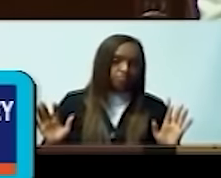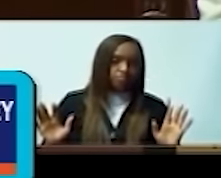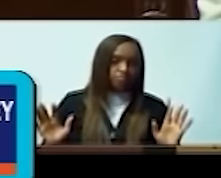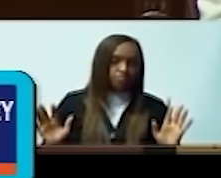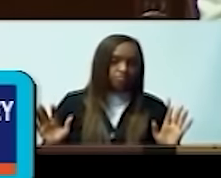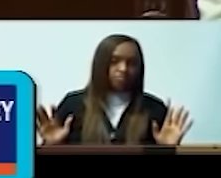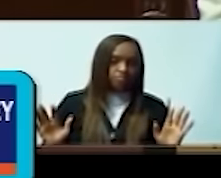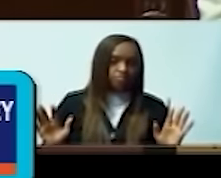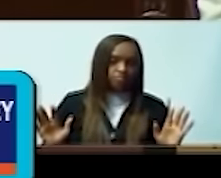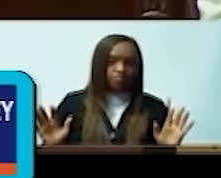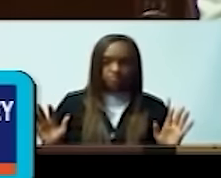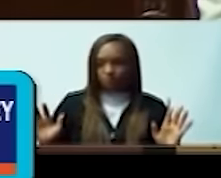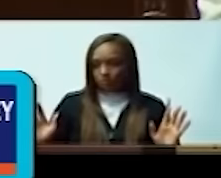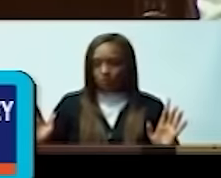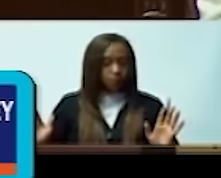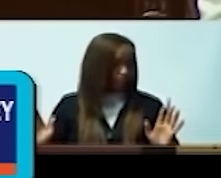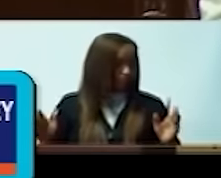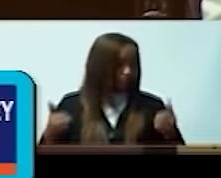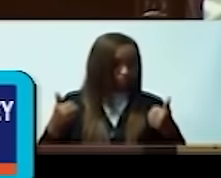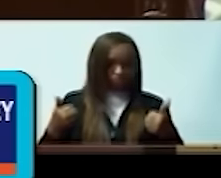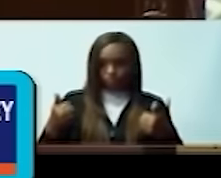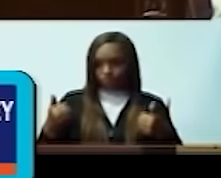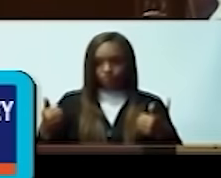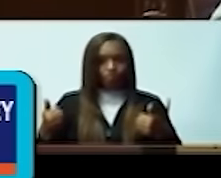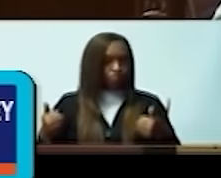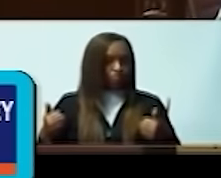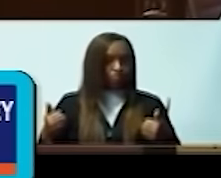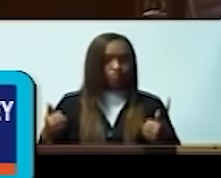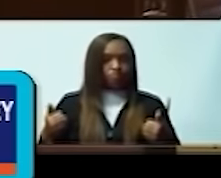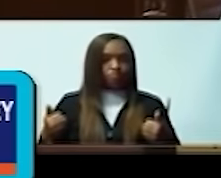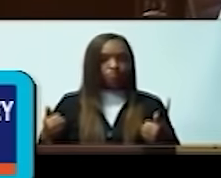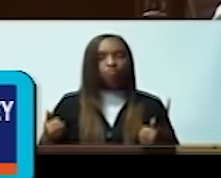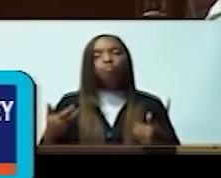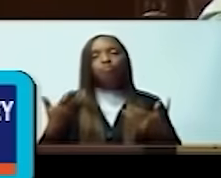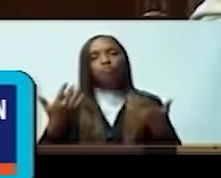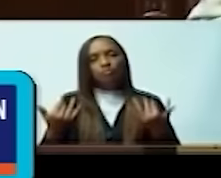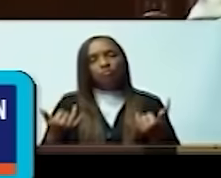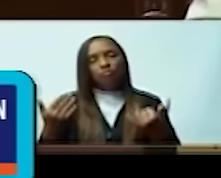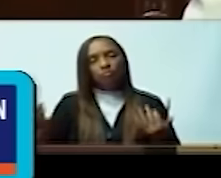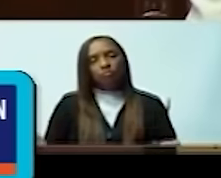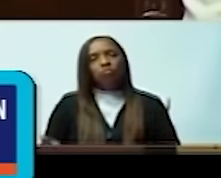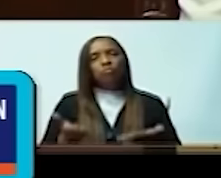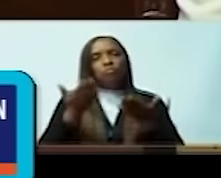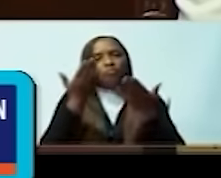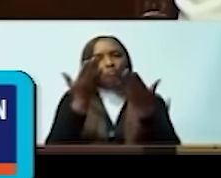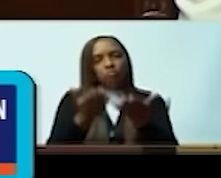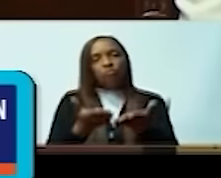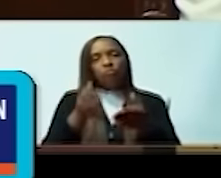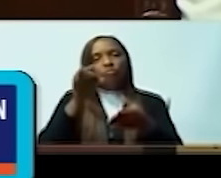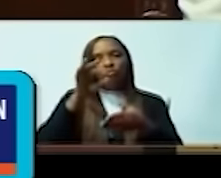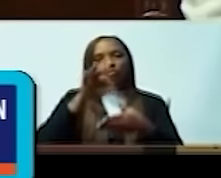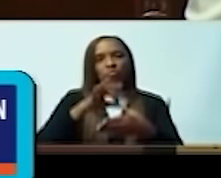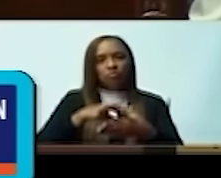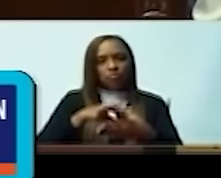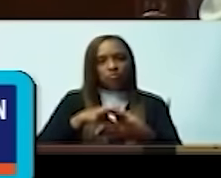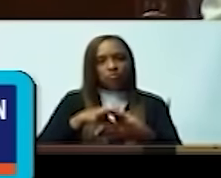Todo, ok. Entonces, someto a votación el